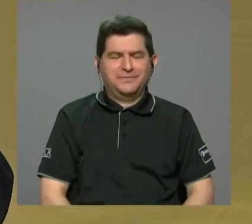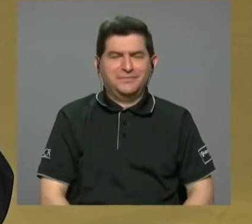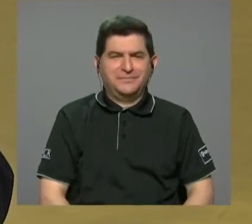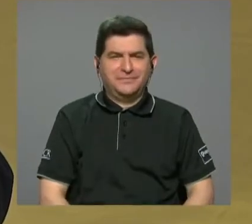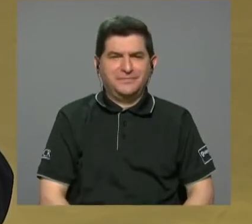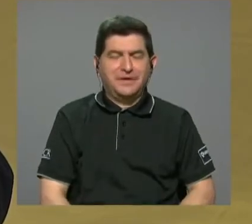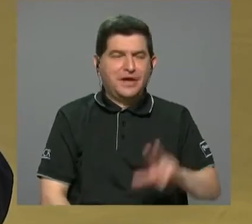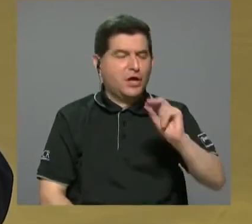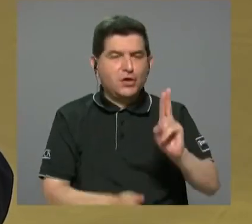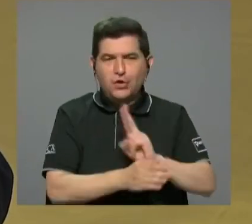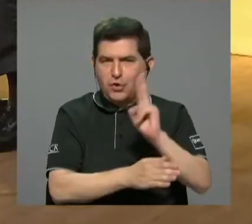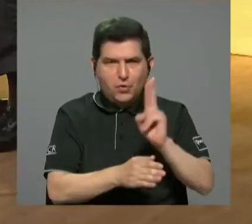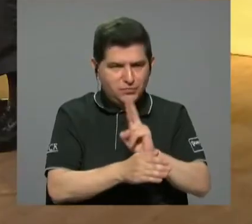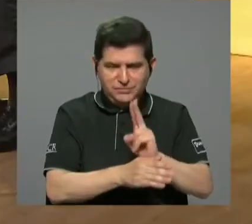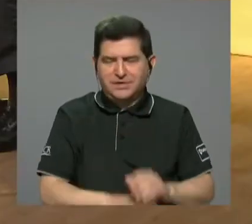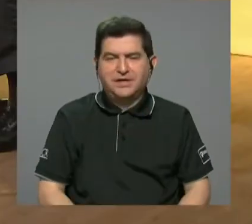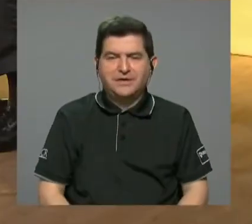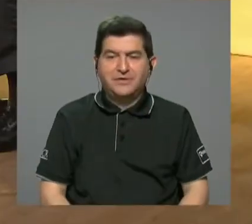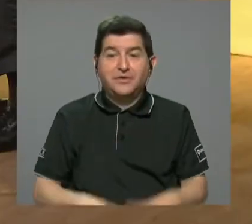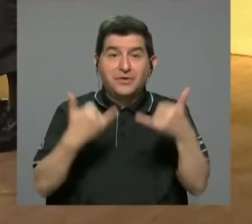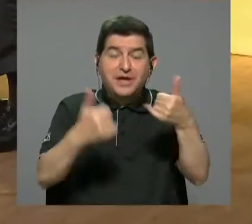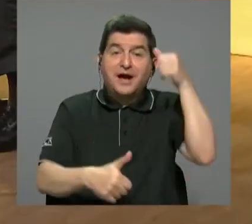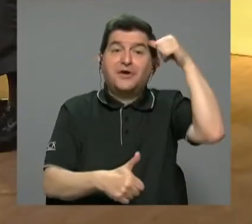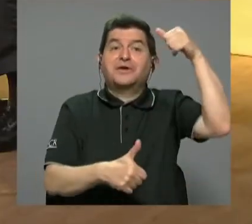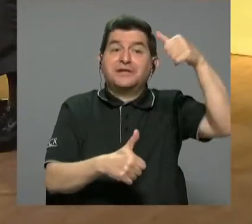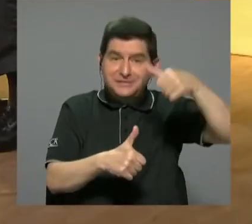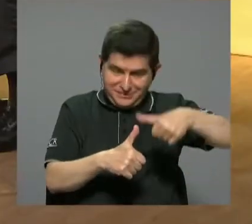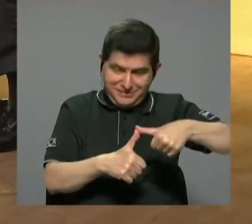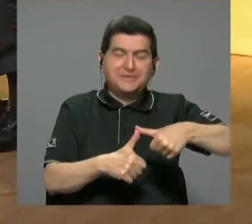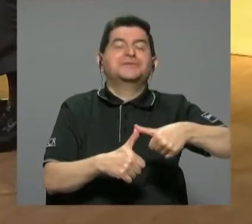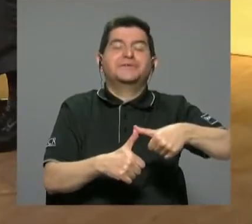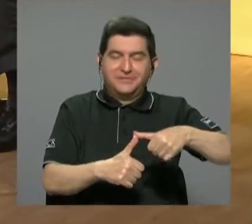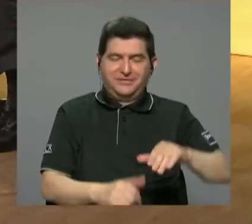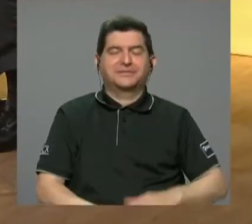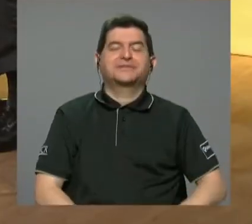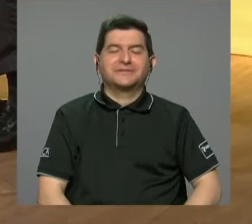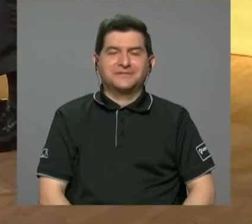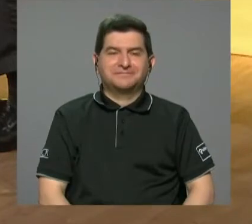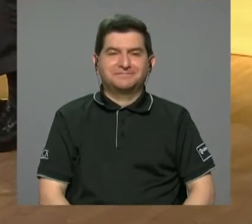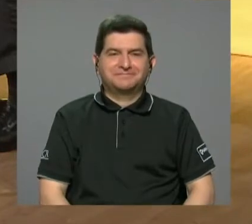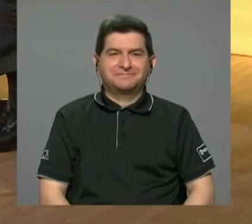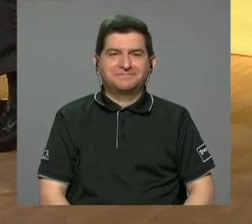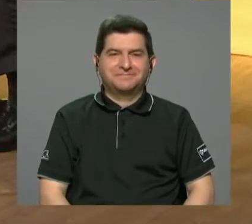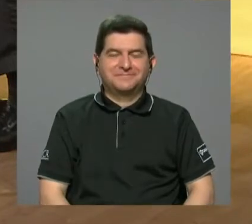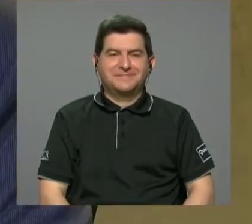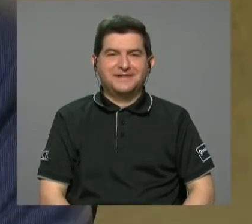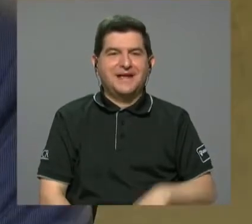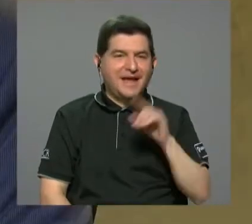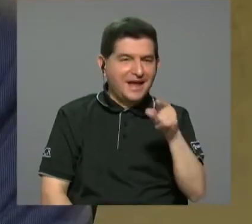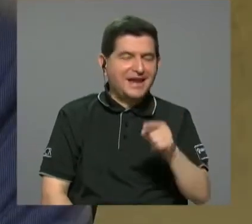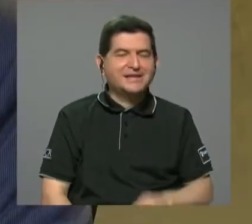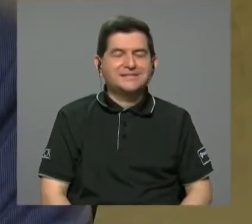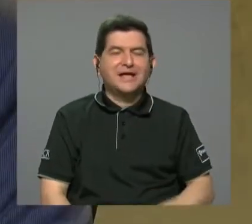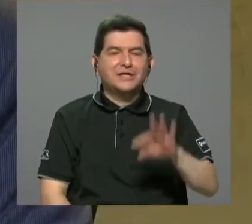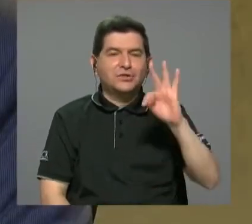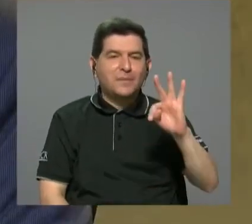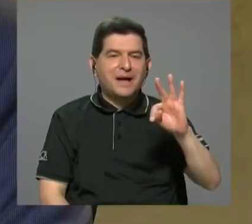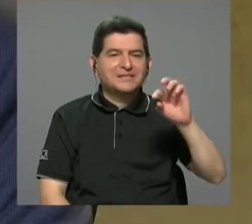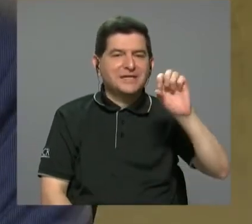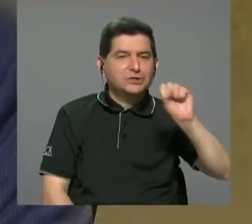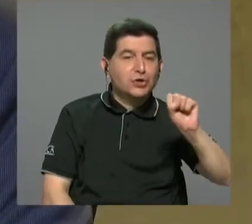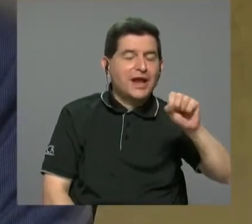de no usarlo y ahora recordé afortunadamente que es don Tomás Soleil